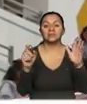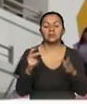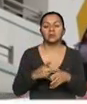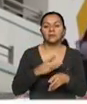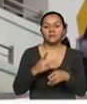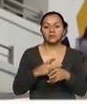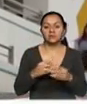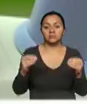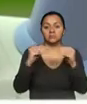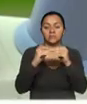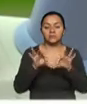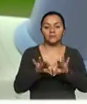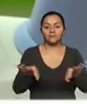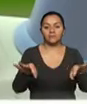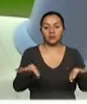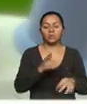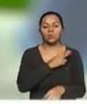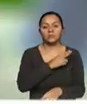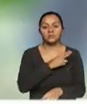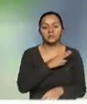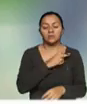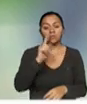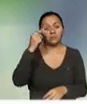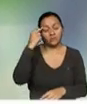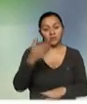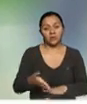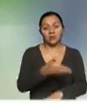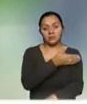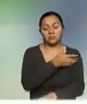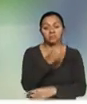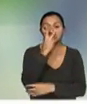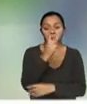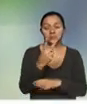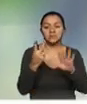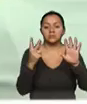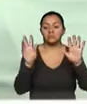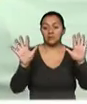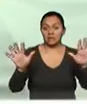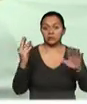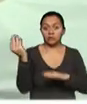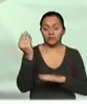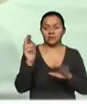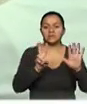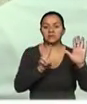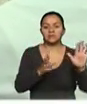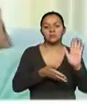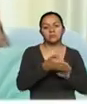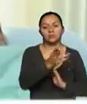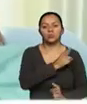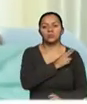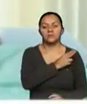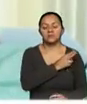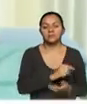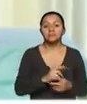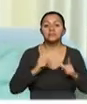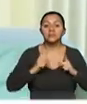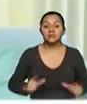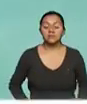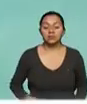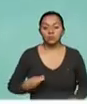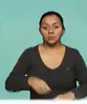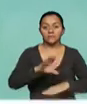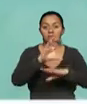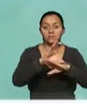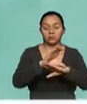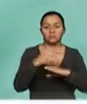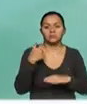becas universitarias que los gobiernos anteriores, permitiendo que 7 de cada 10 jóvenes vayan a la universidad. En salud, la inversión